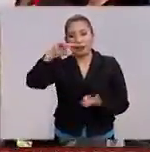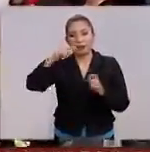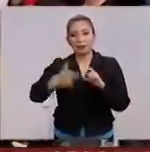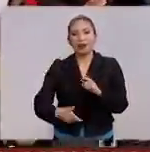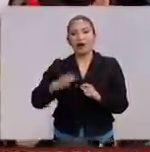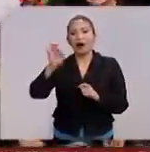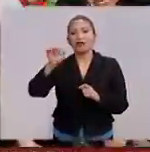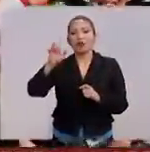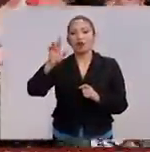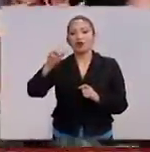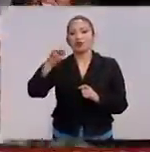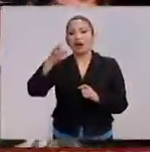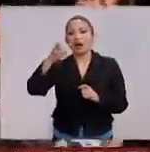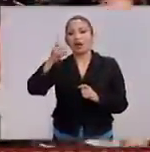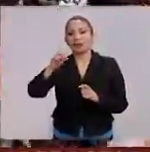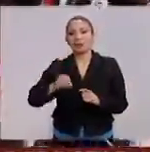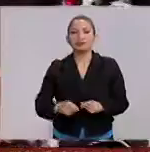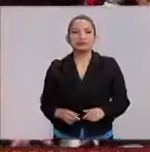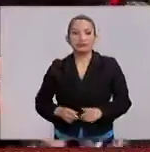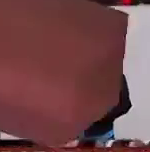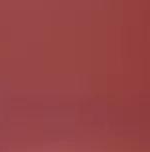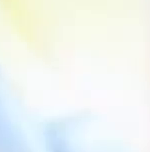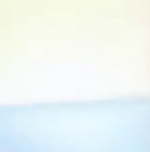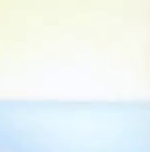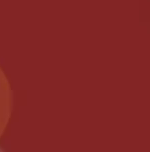méxico al día flor hurtado